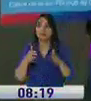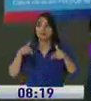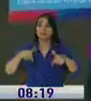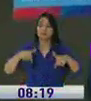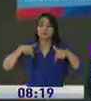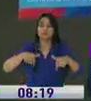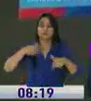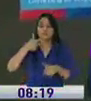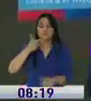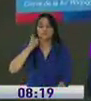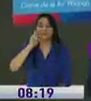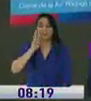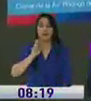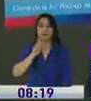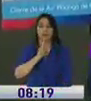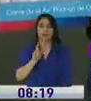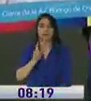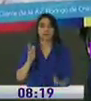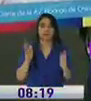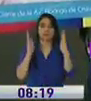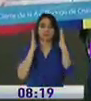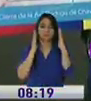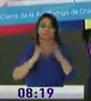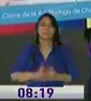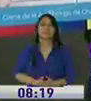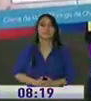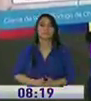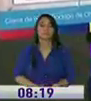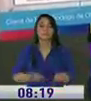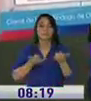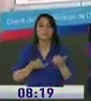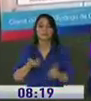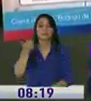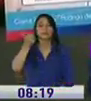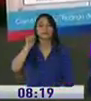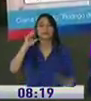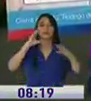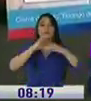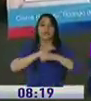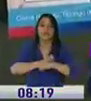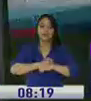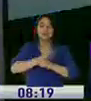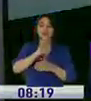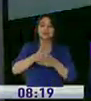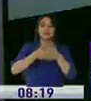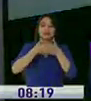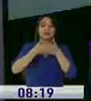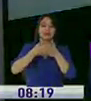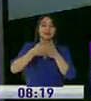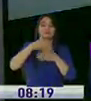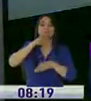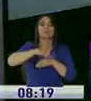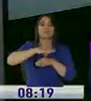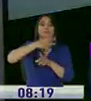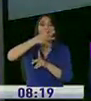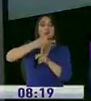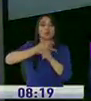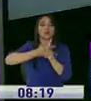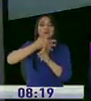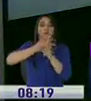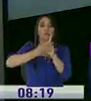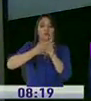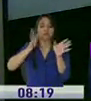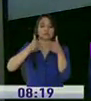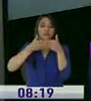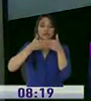la Rodrigo de Chávez. Preste mucha atención entonces, porque hoy, desde las 10 de la noche, durante 4 meses, va a permanecer